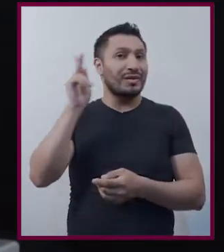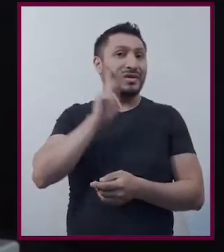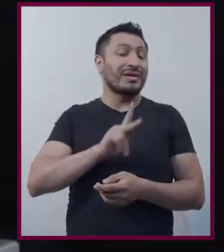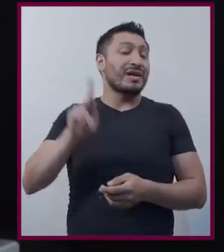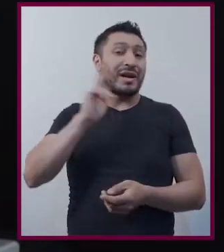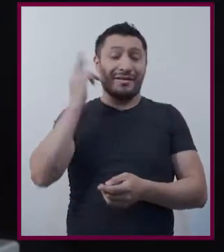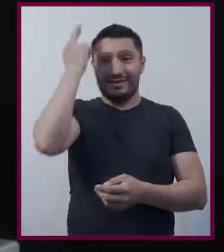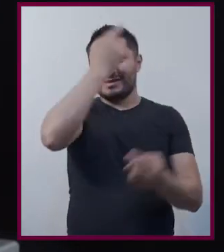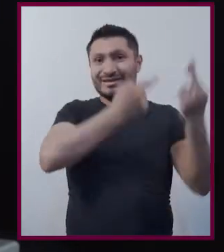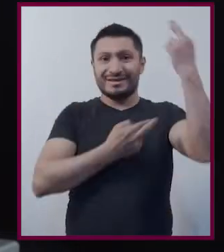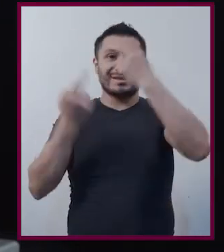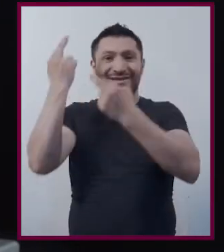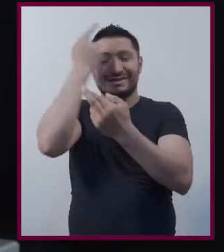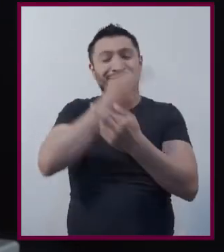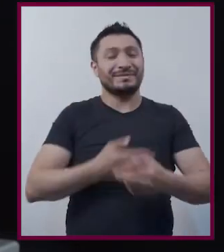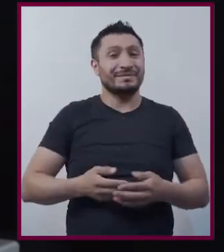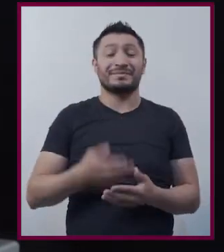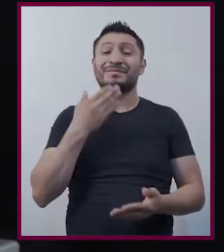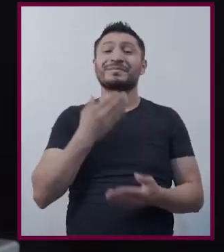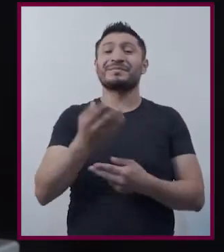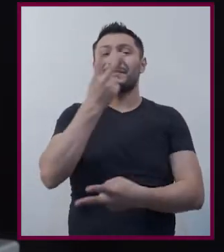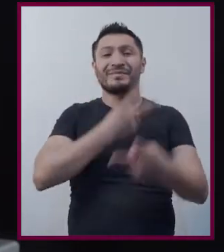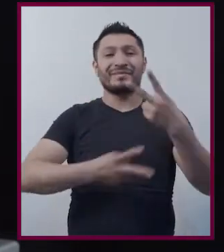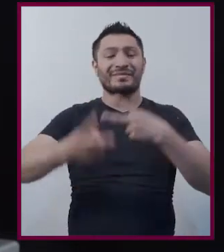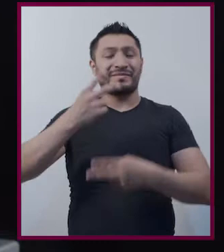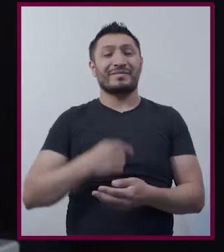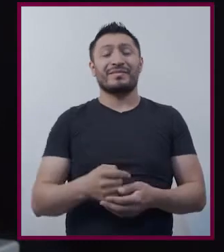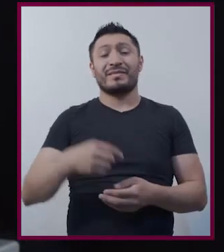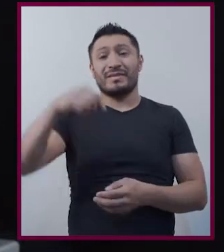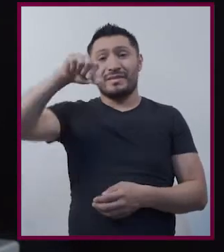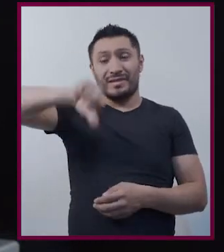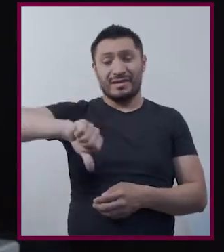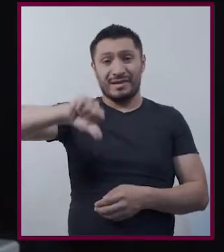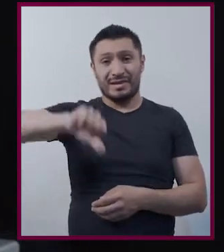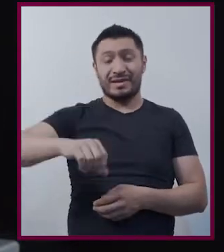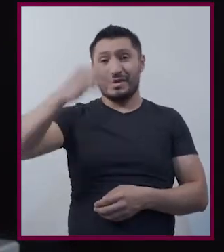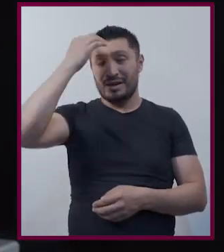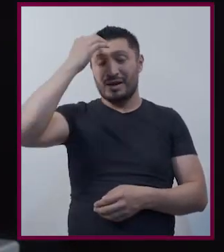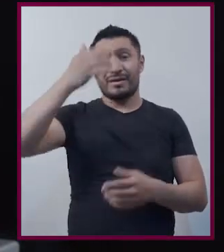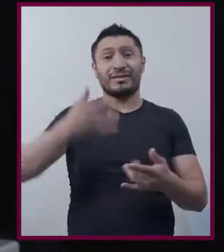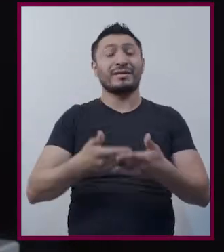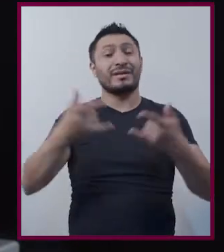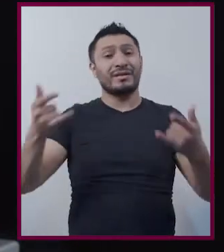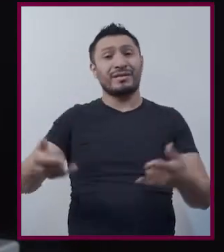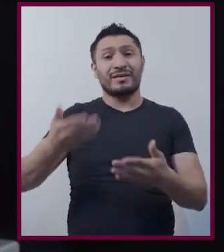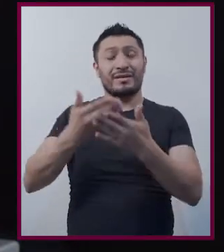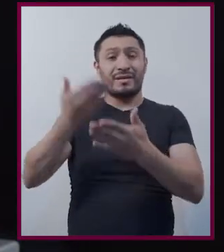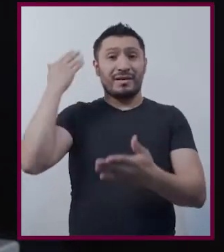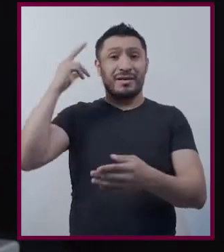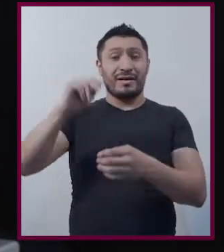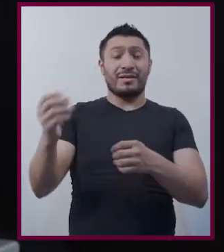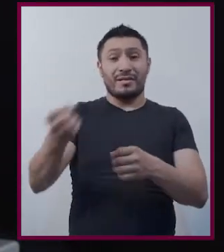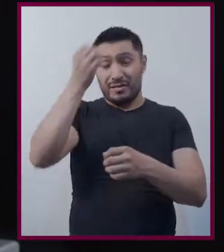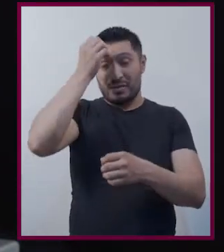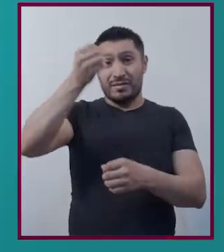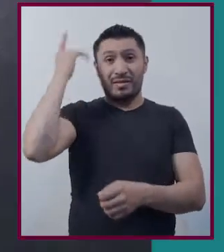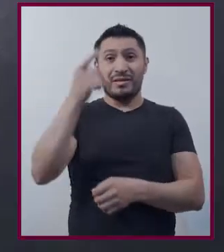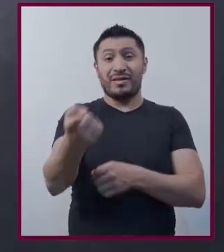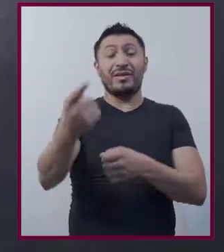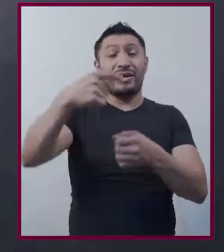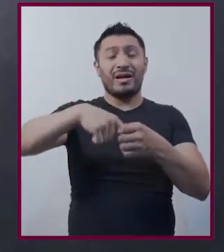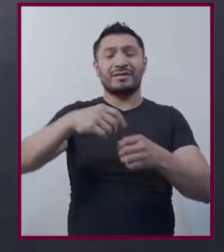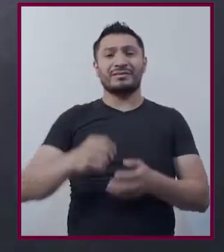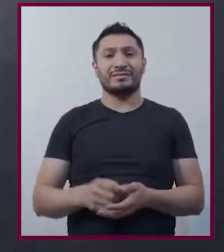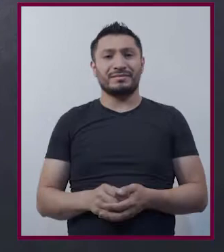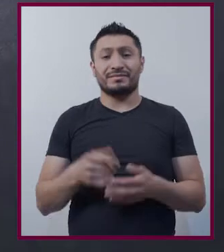ni exceso de entusiasmo. Bienvenida, bienvenido, esto es Conciencia Histórica, el pasado no ha pasado, conéctate. El fin